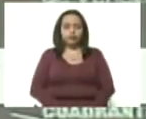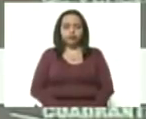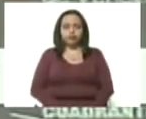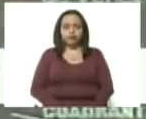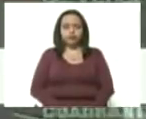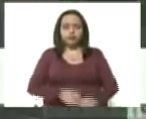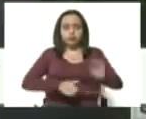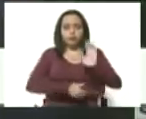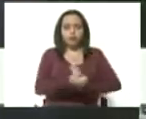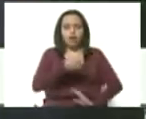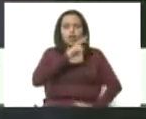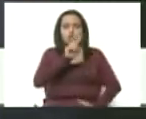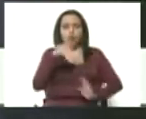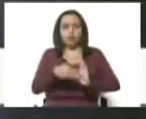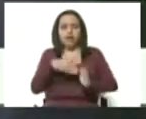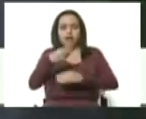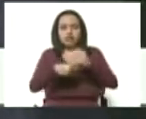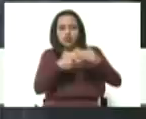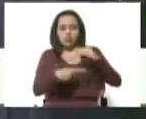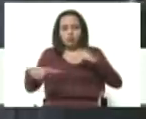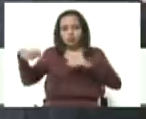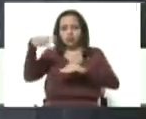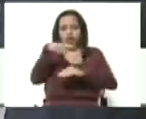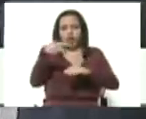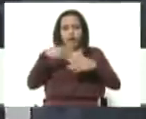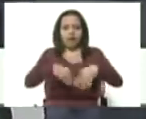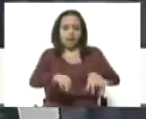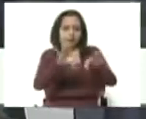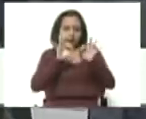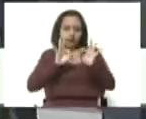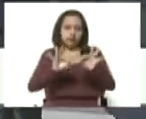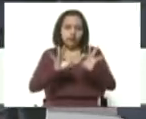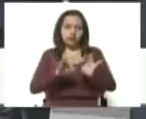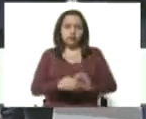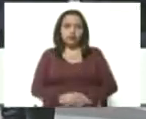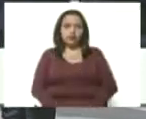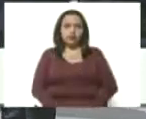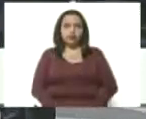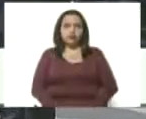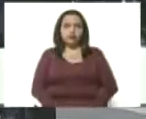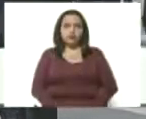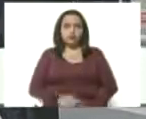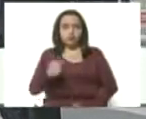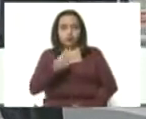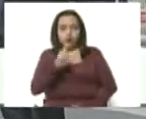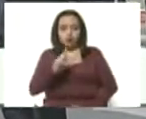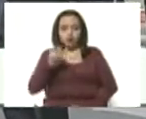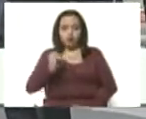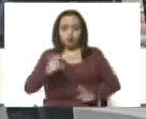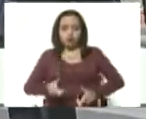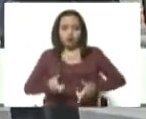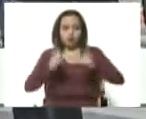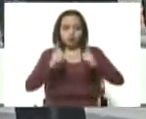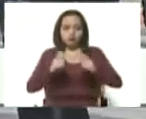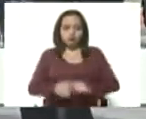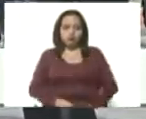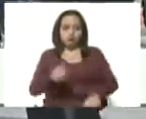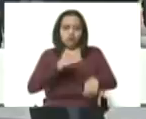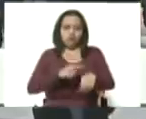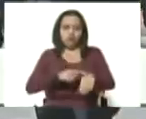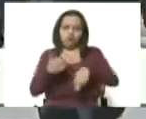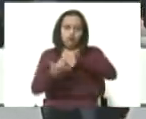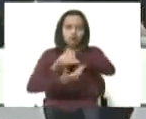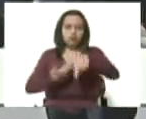Más de 2.000 haciendo posgrado, especializaciones, que solo es posible en tiempos de